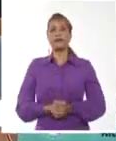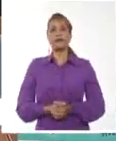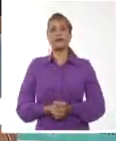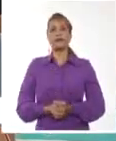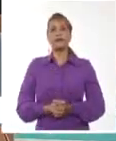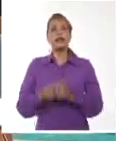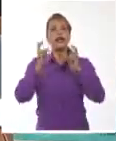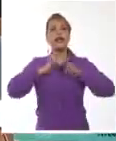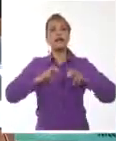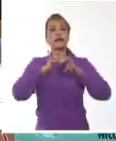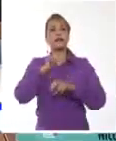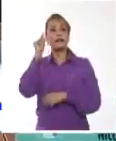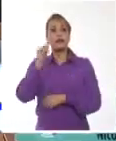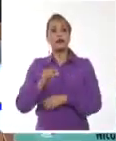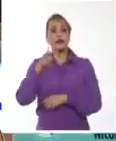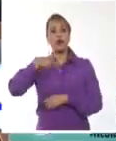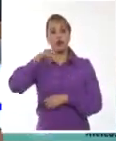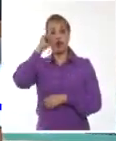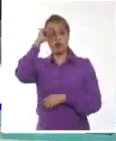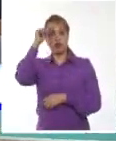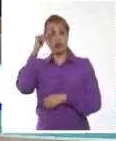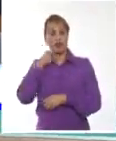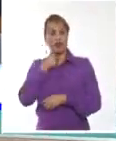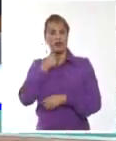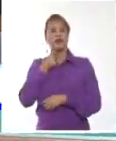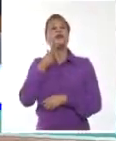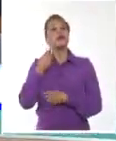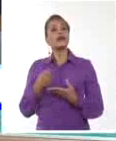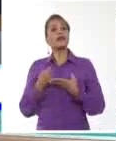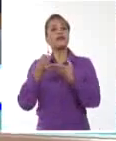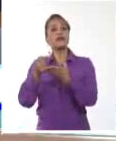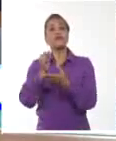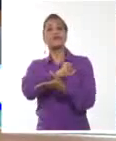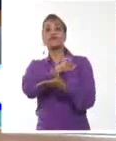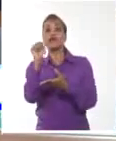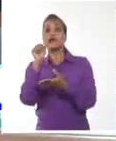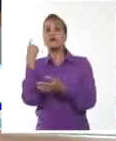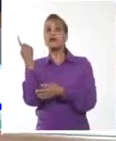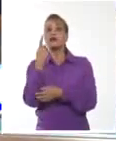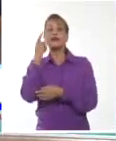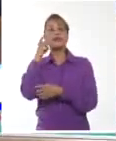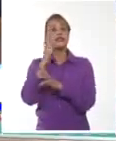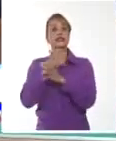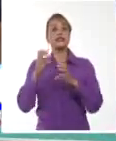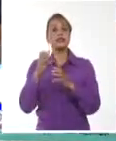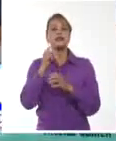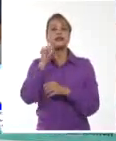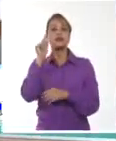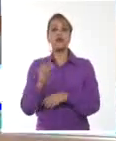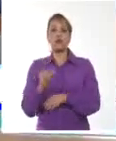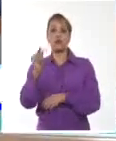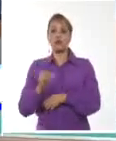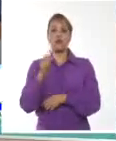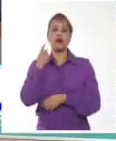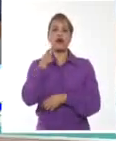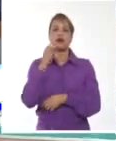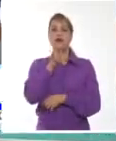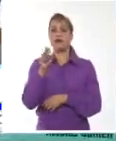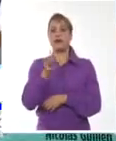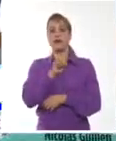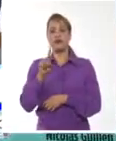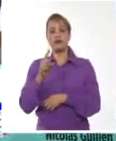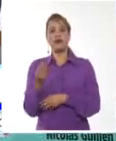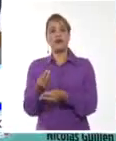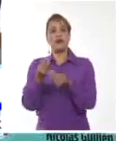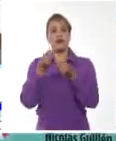El investigador José Luis Rodríguez García recibió oficialmente el Premio Nacional de Ciencias Sociales y Humanísticas 2021 de manos del ministro